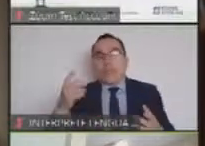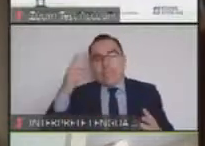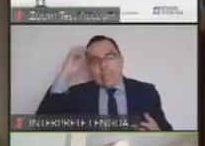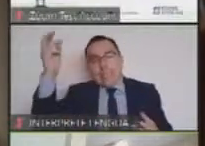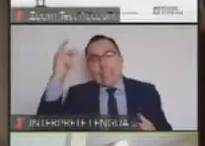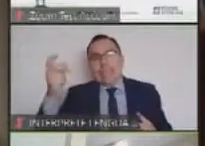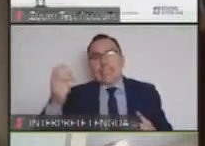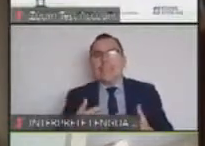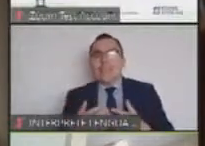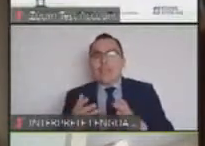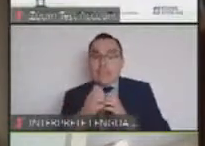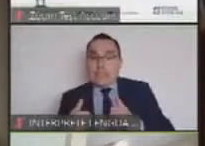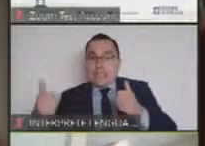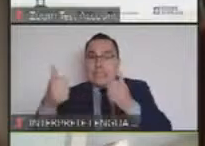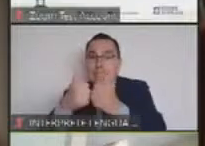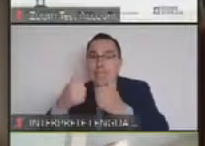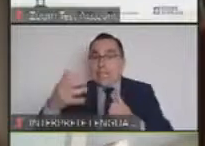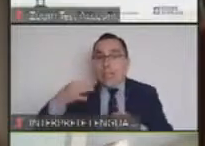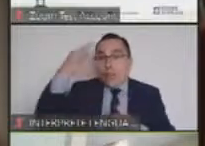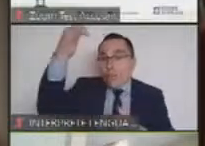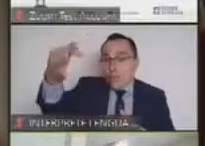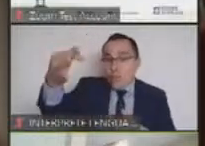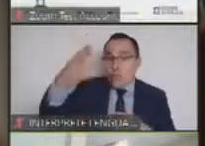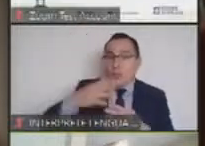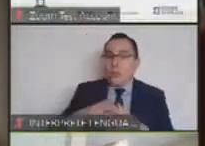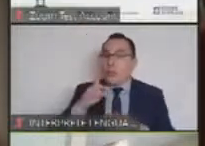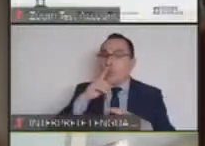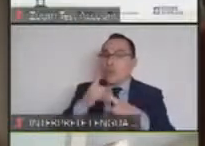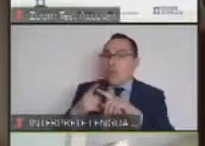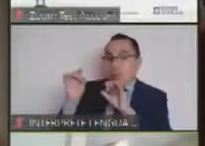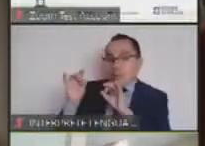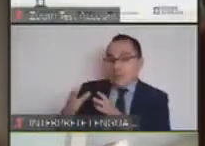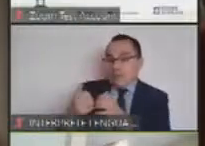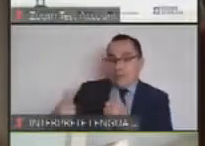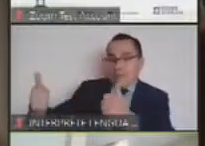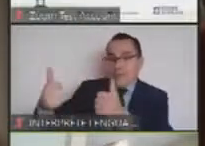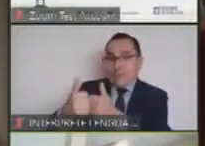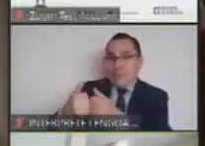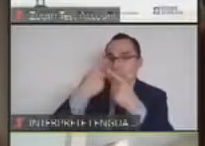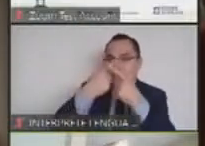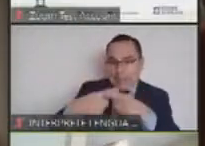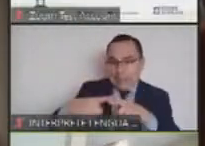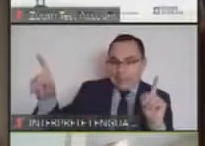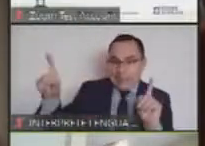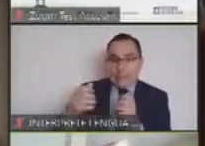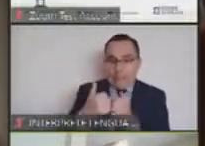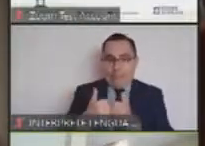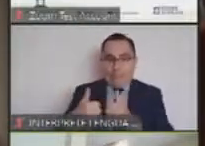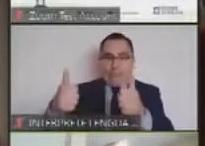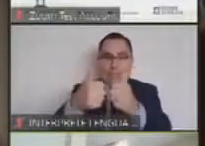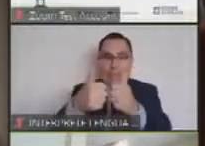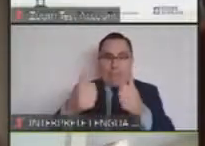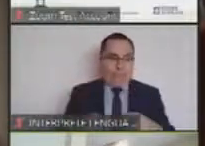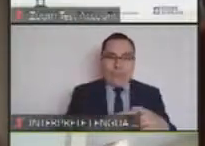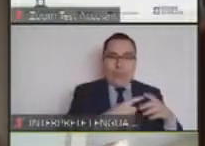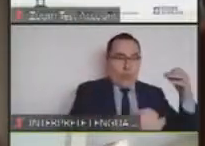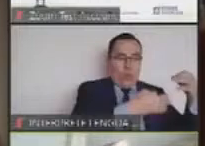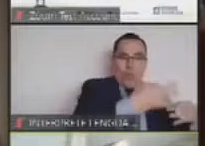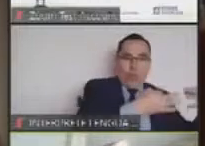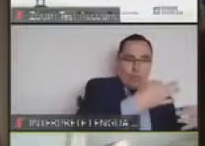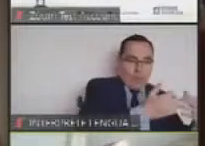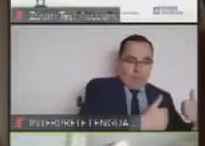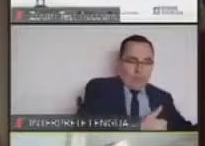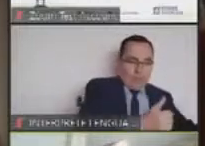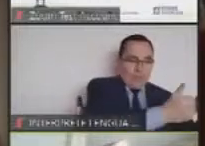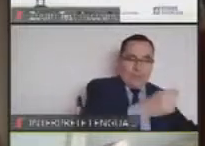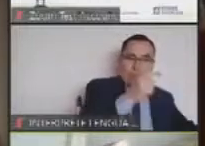se crearía un comité de nombramiento distinto de los jueces, como